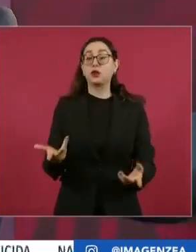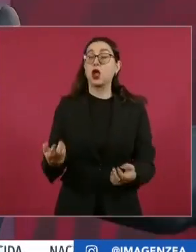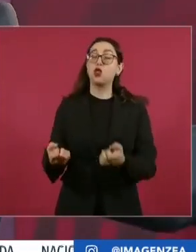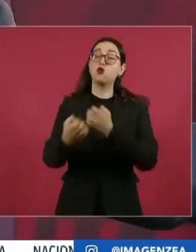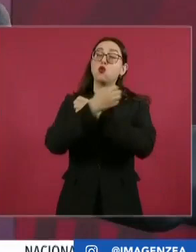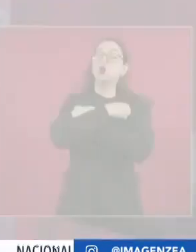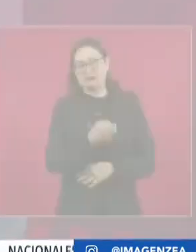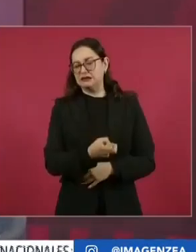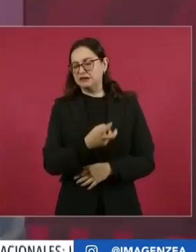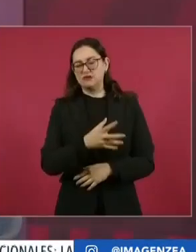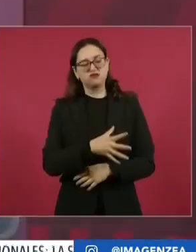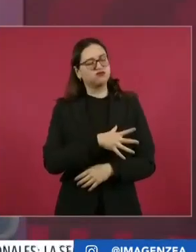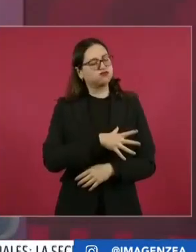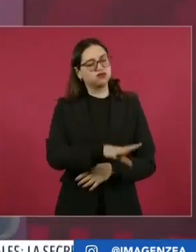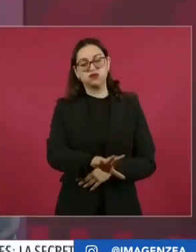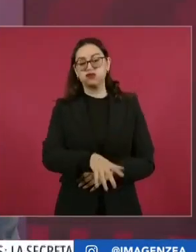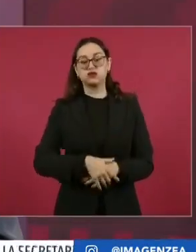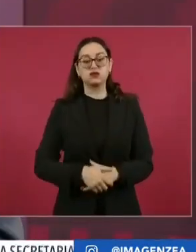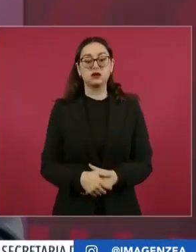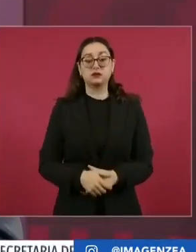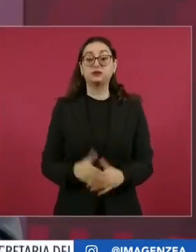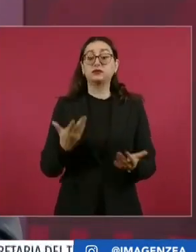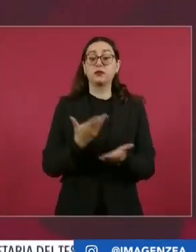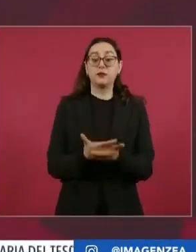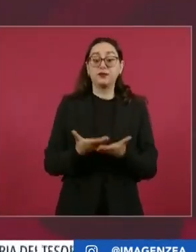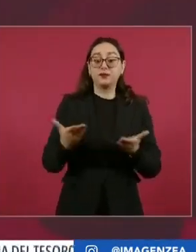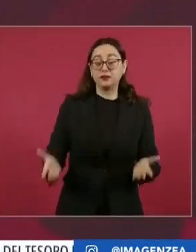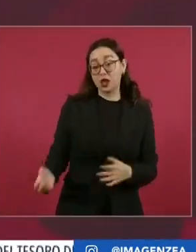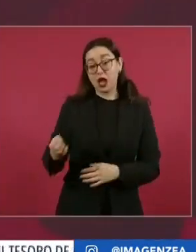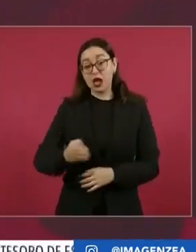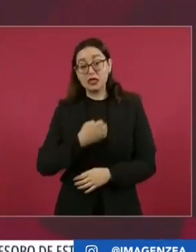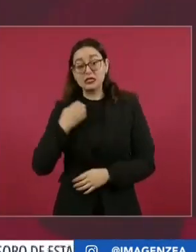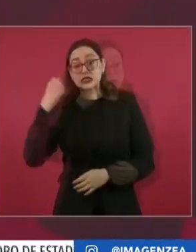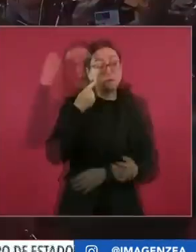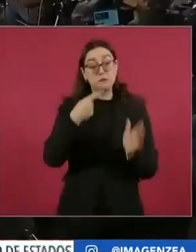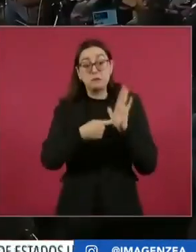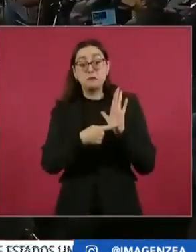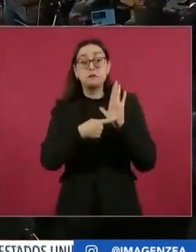enseñanza, y esas pruebas son parte de lo mismo.